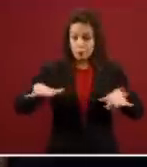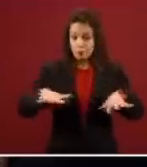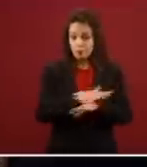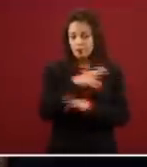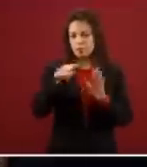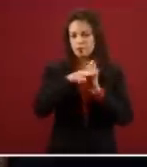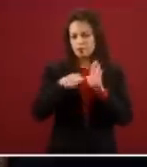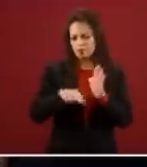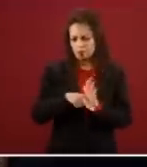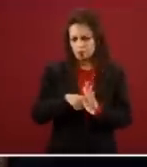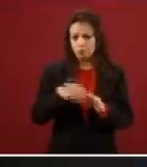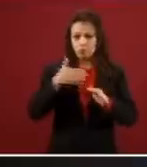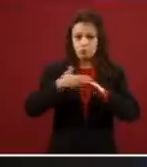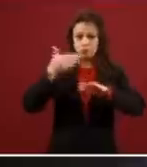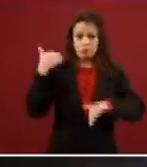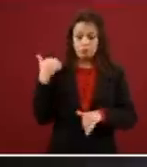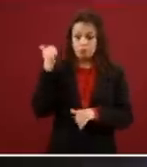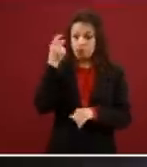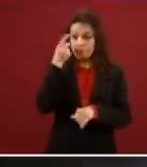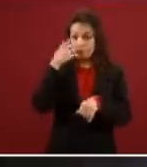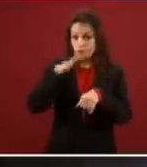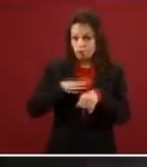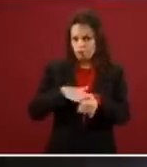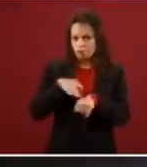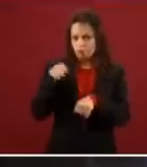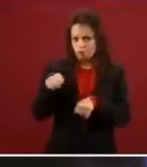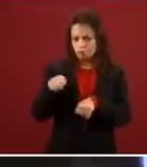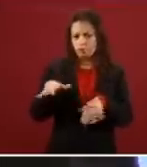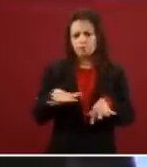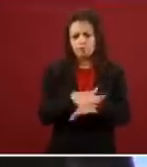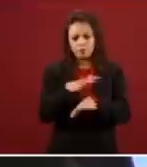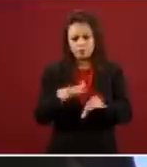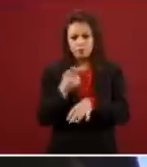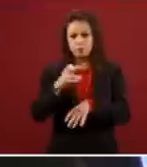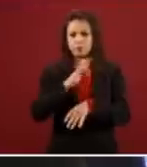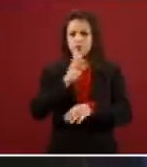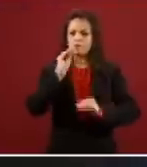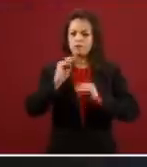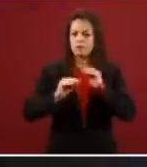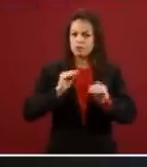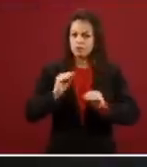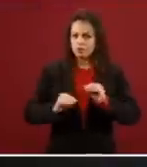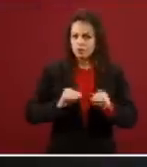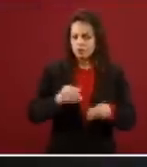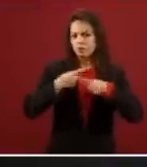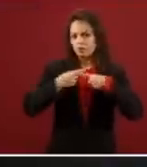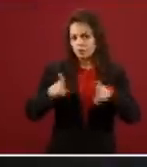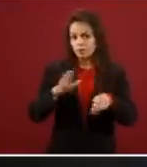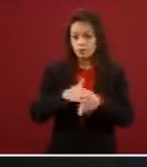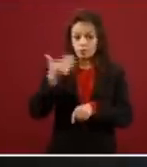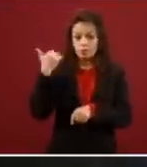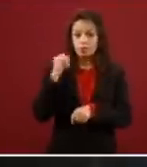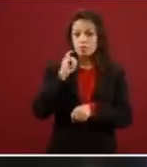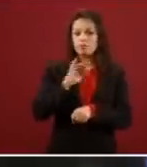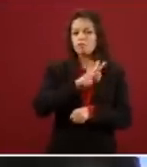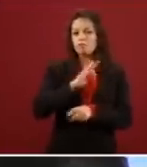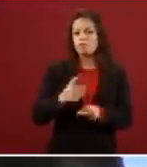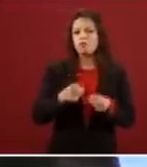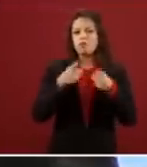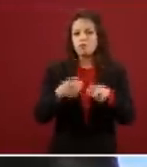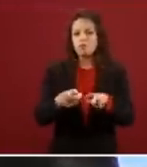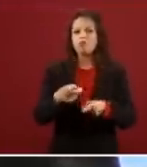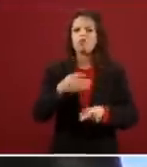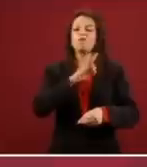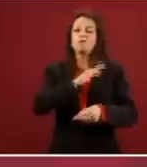la anterior administración se permitió generar este tipo de prácticas que daban como resultado un